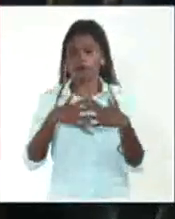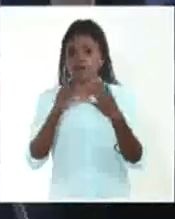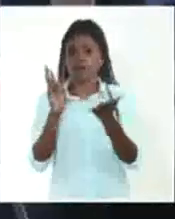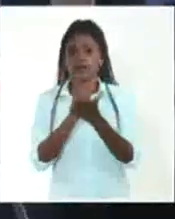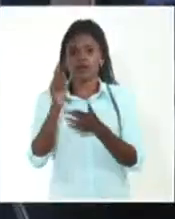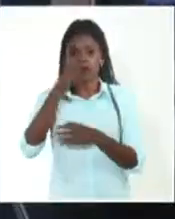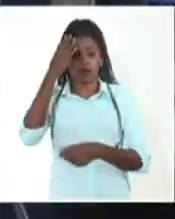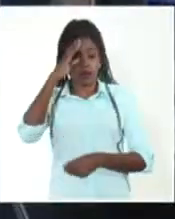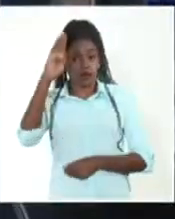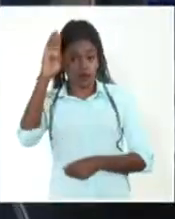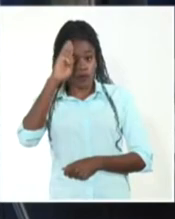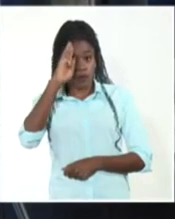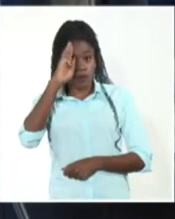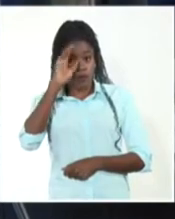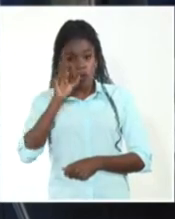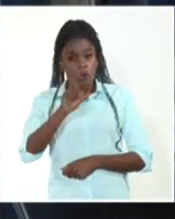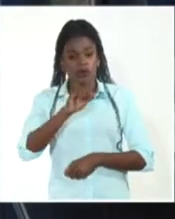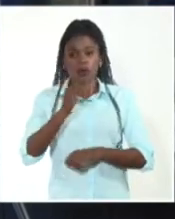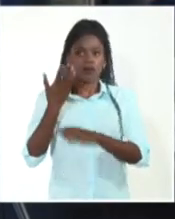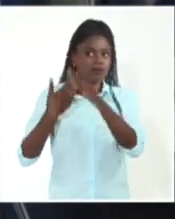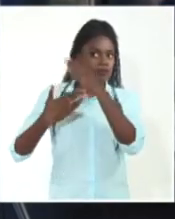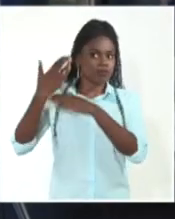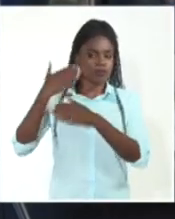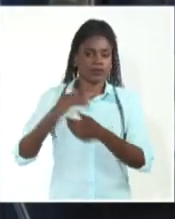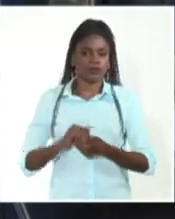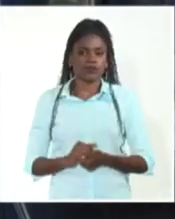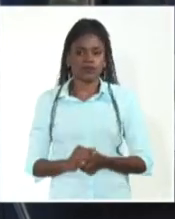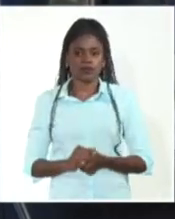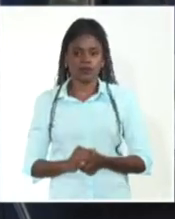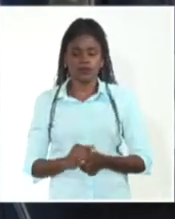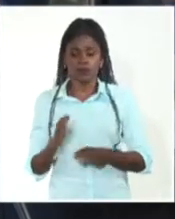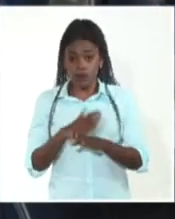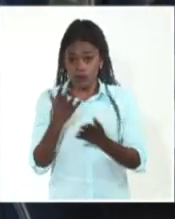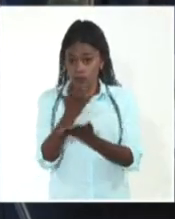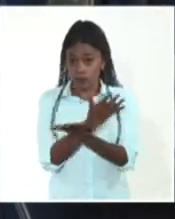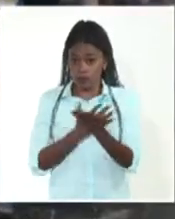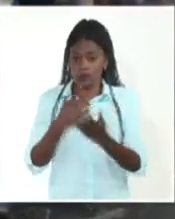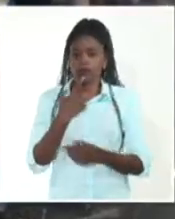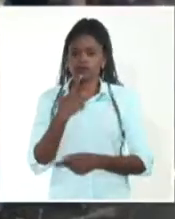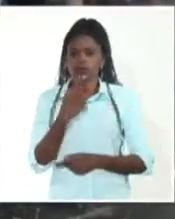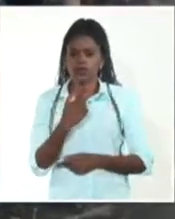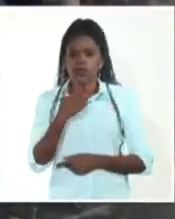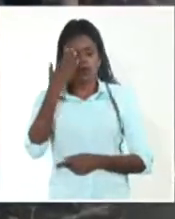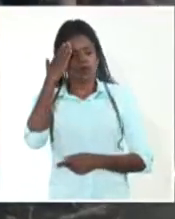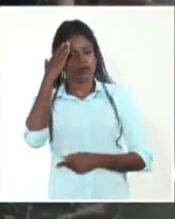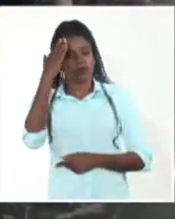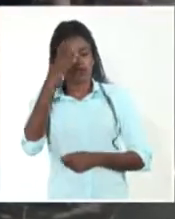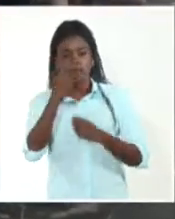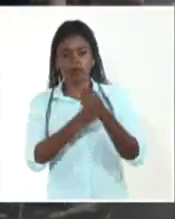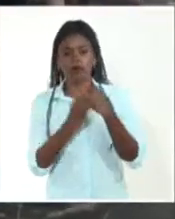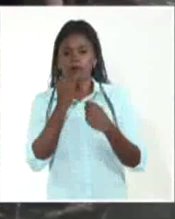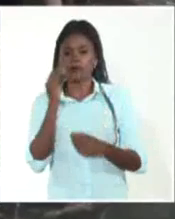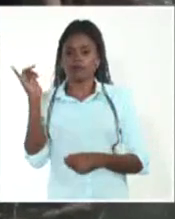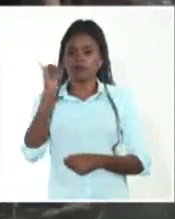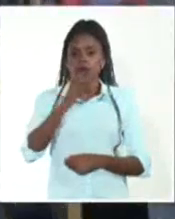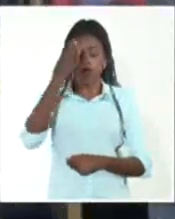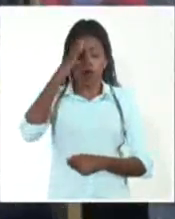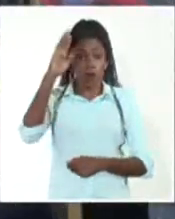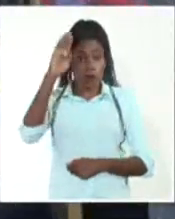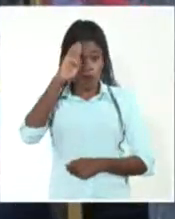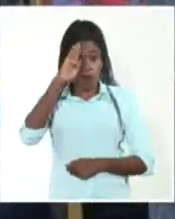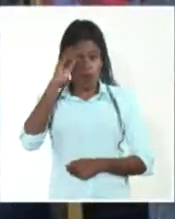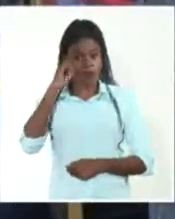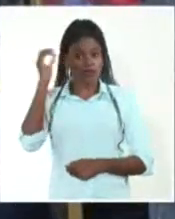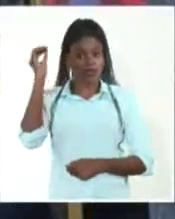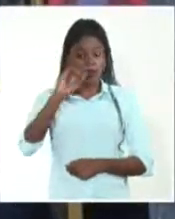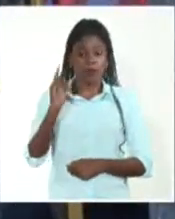mayor de las Antillas en las últimas décadas. En sus intervenciones expresaron gratitud por poder visitar a la nación caribeña y